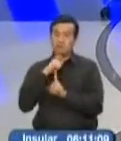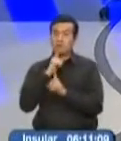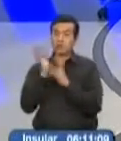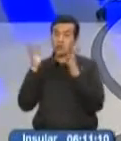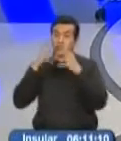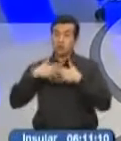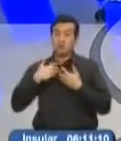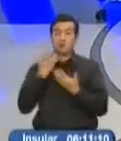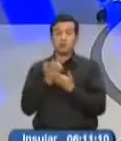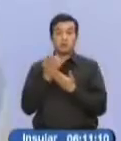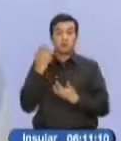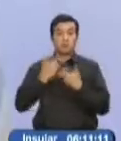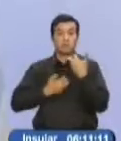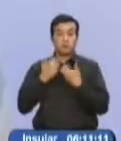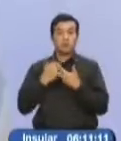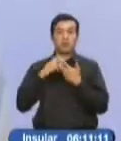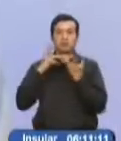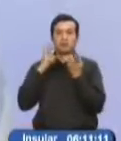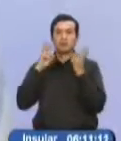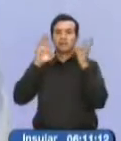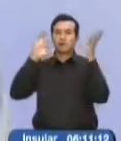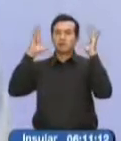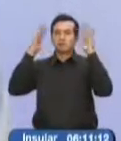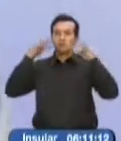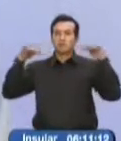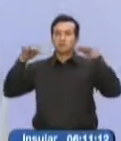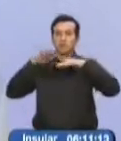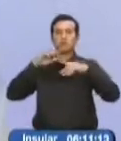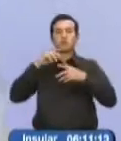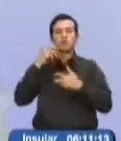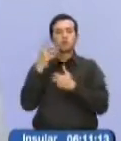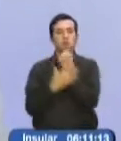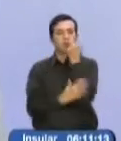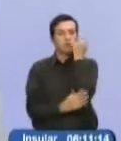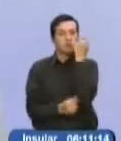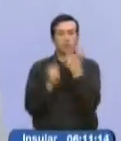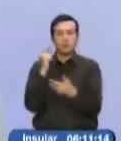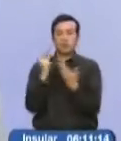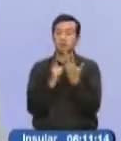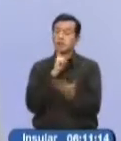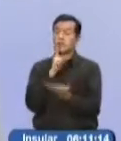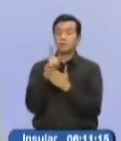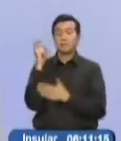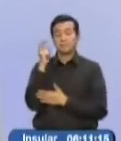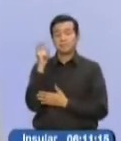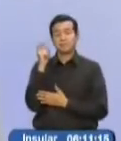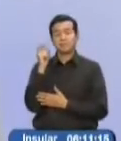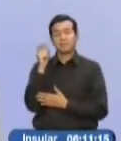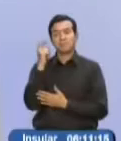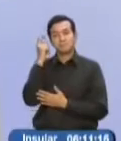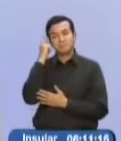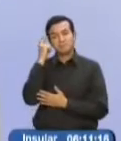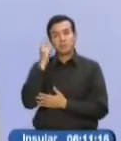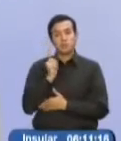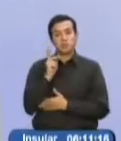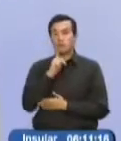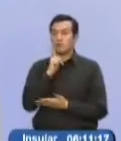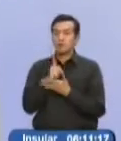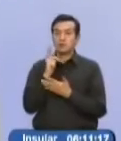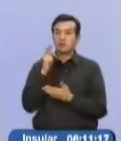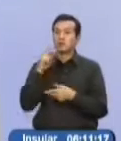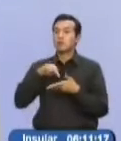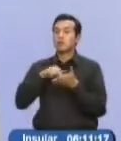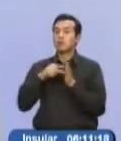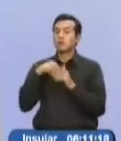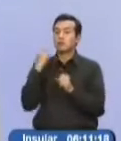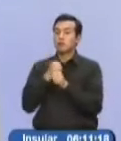que ser vista también, los problemas del cambio climático, ambientales, sociales, pobreza, tiene que ser visto como una oportunidad. Y una oportunidad significa trabajo